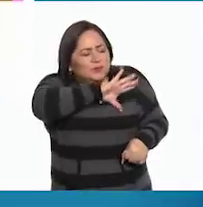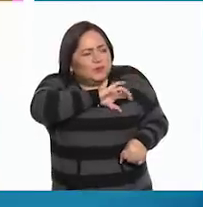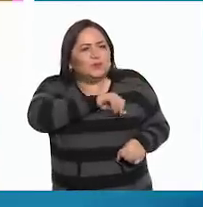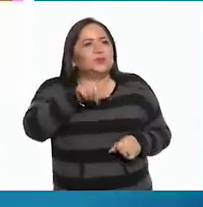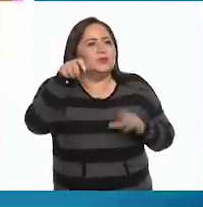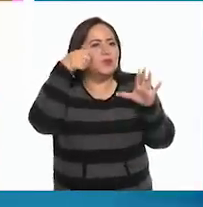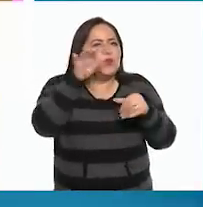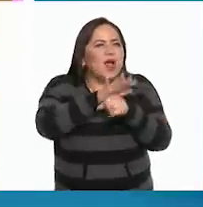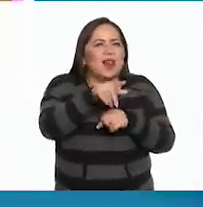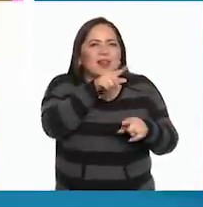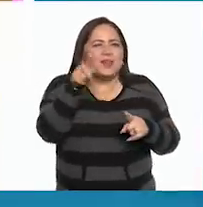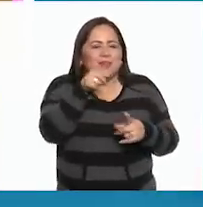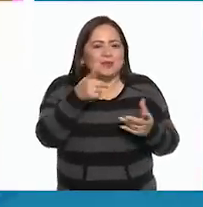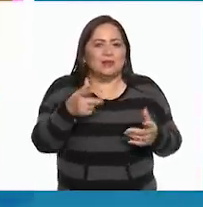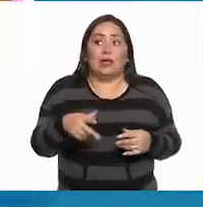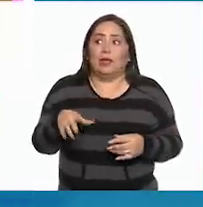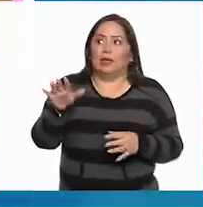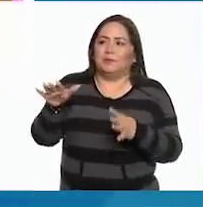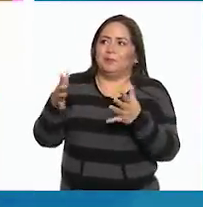gustó?